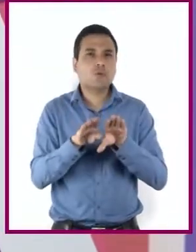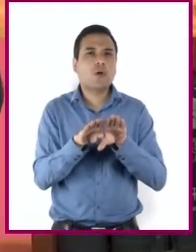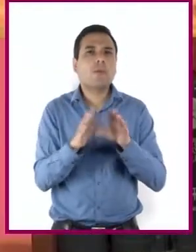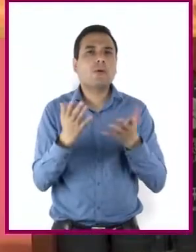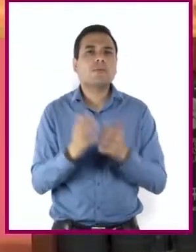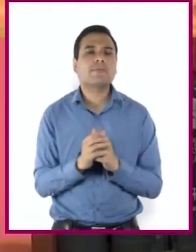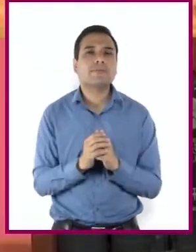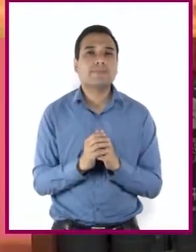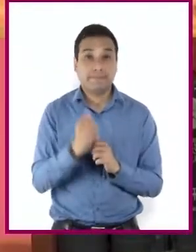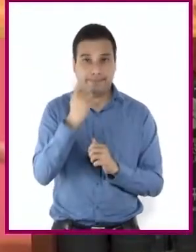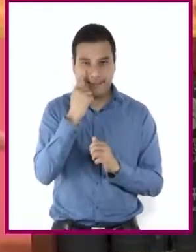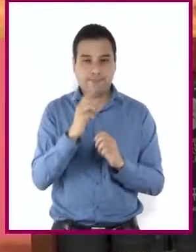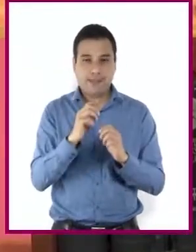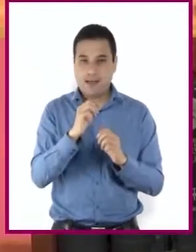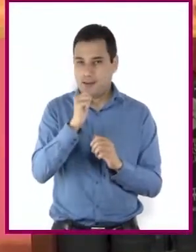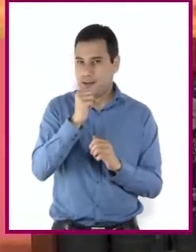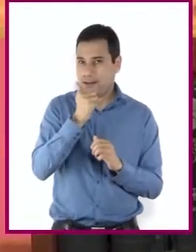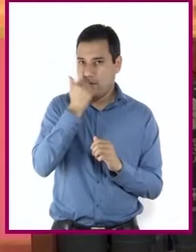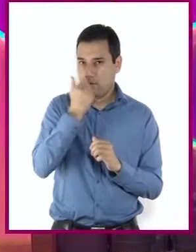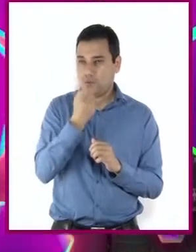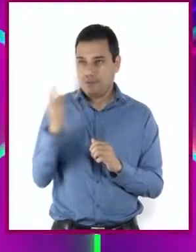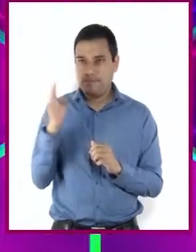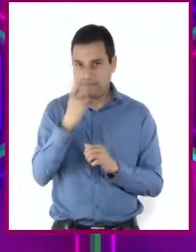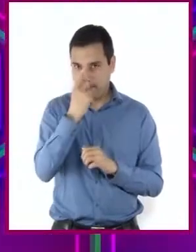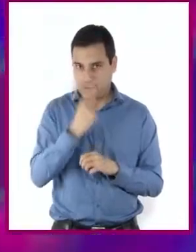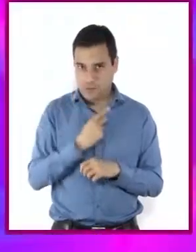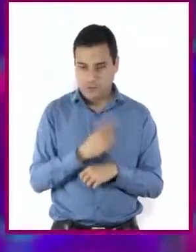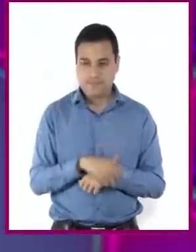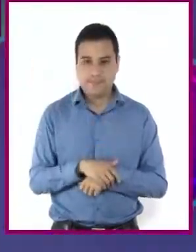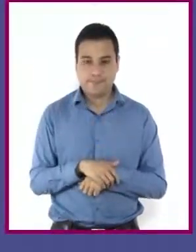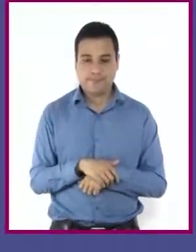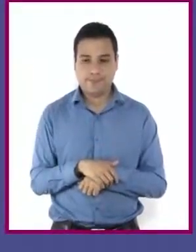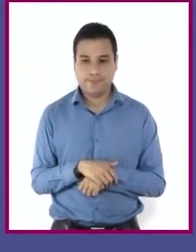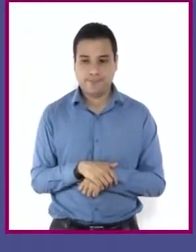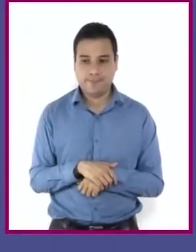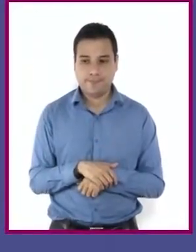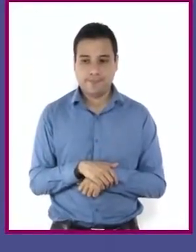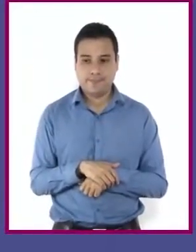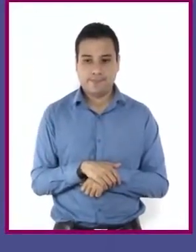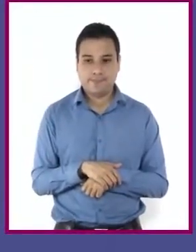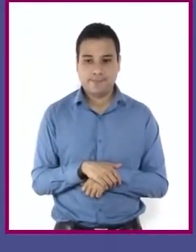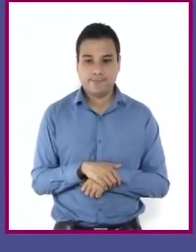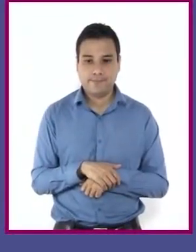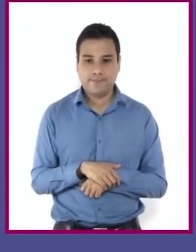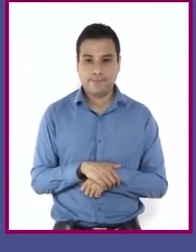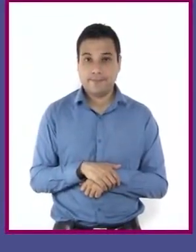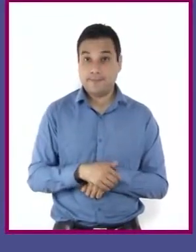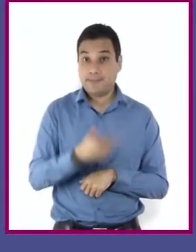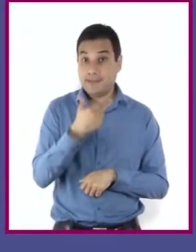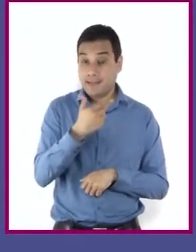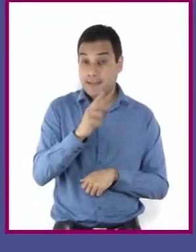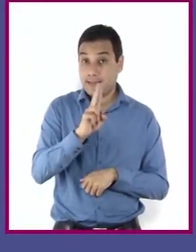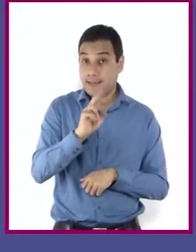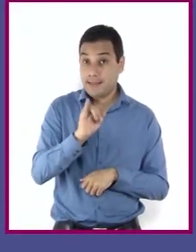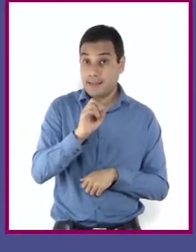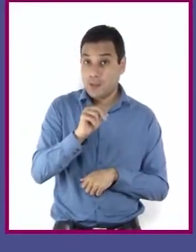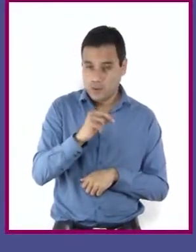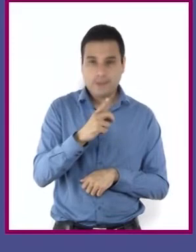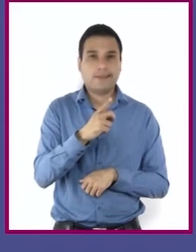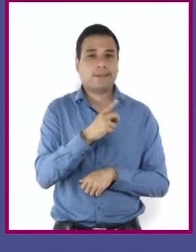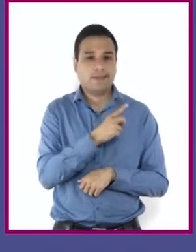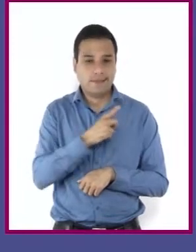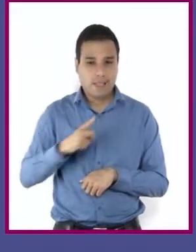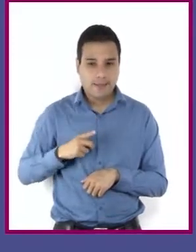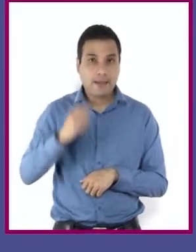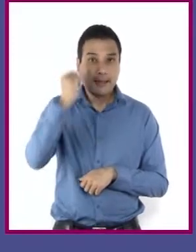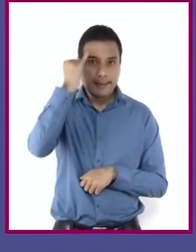mí, algunos alumnos me comentaron lo siguiente. Un guión de exposición debe mostrar las ideas centrales y el orden en las